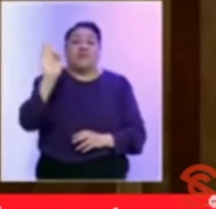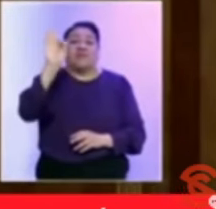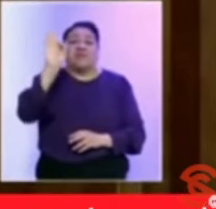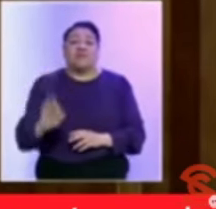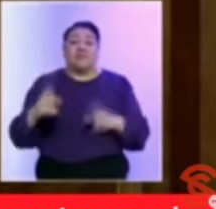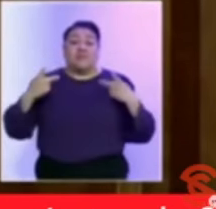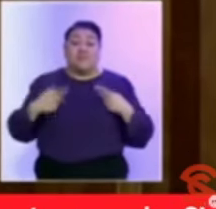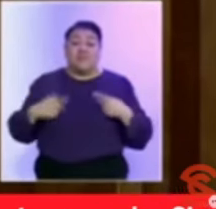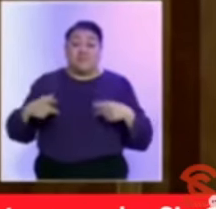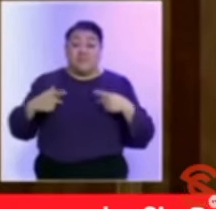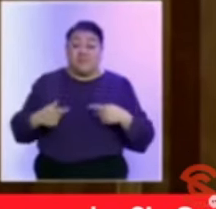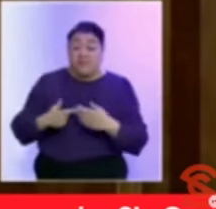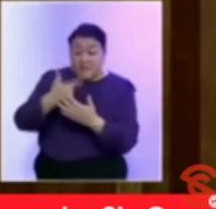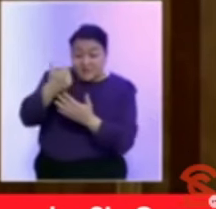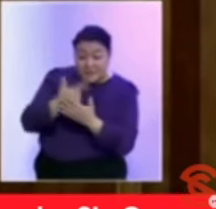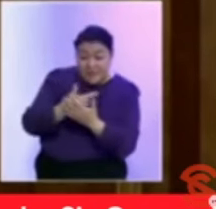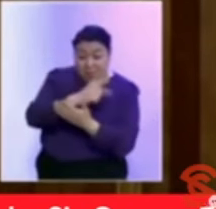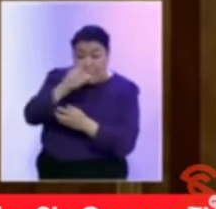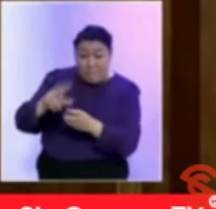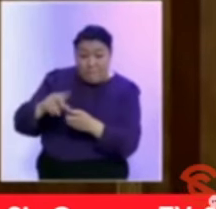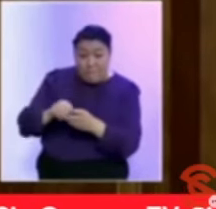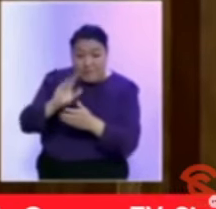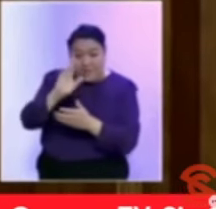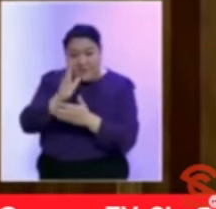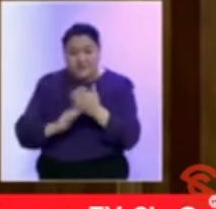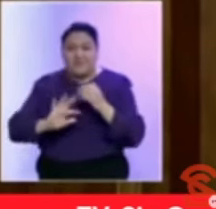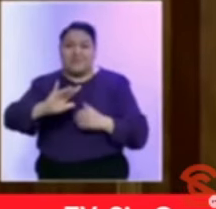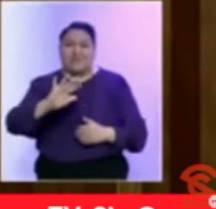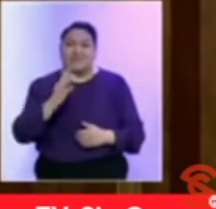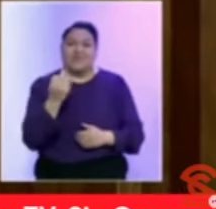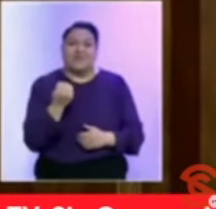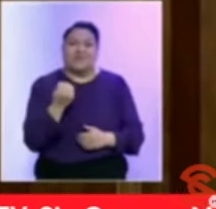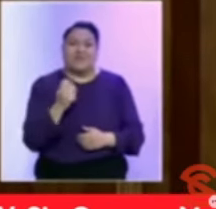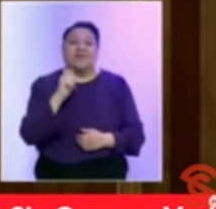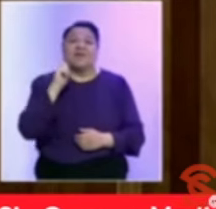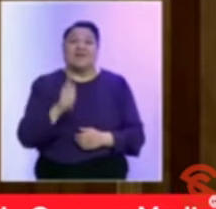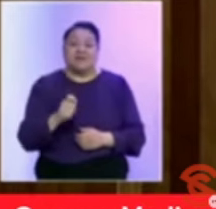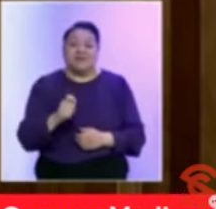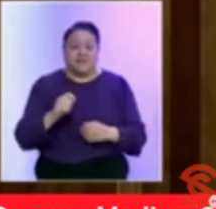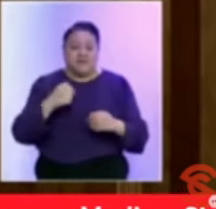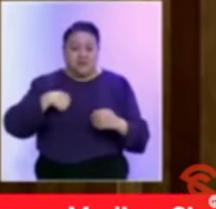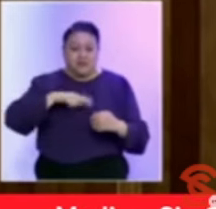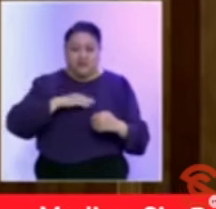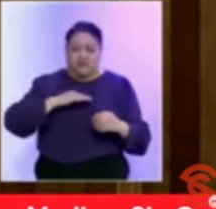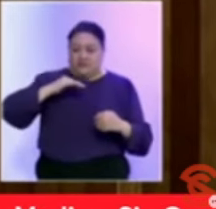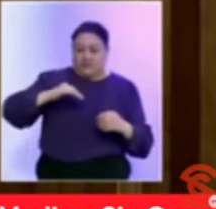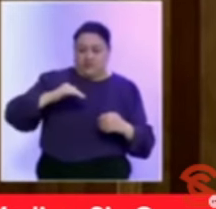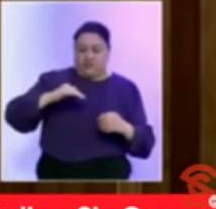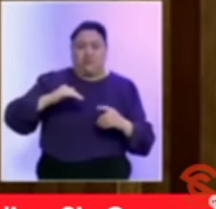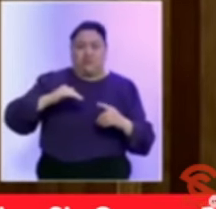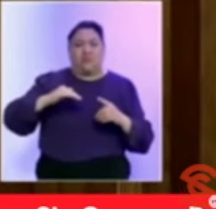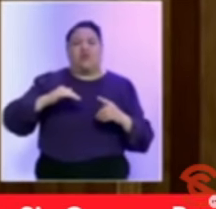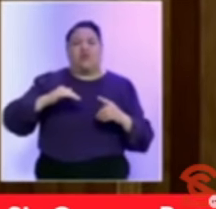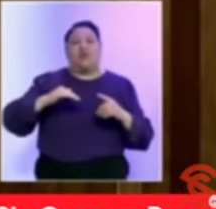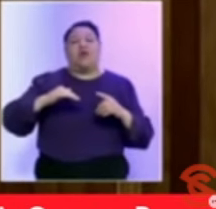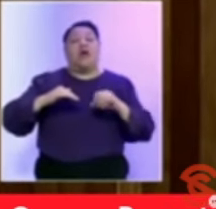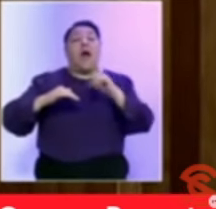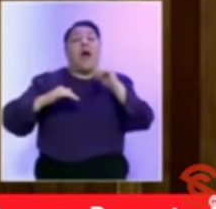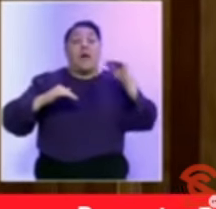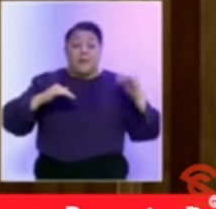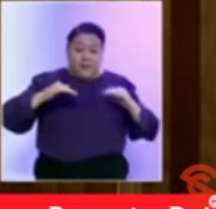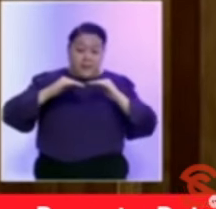total de la votación 32 puntos por encima del segundo lugar un